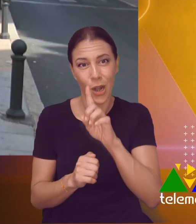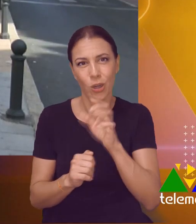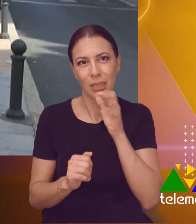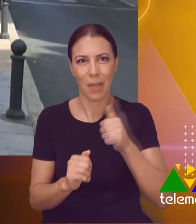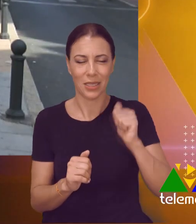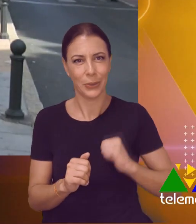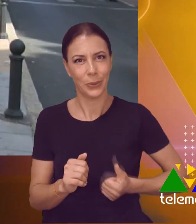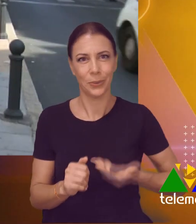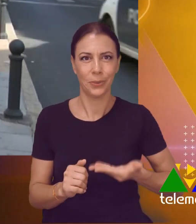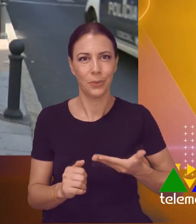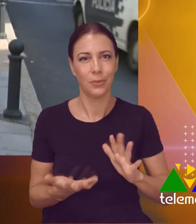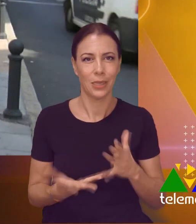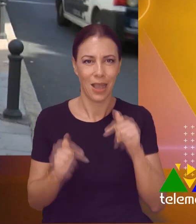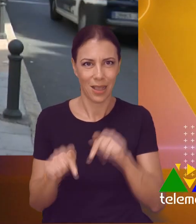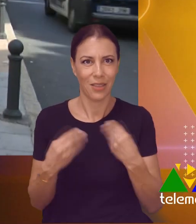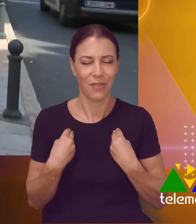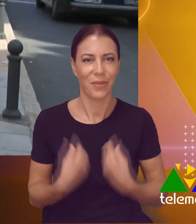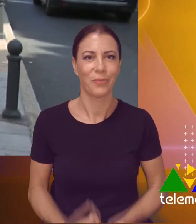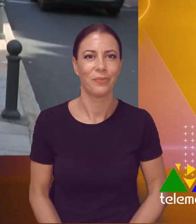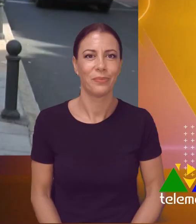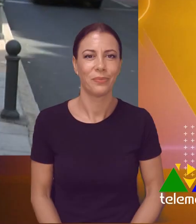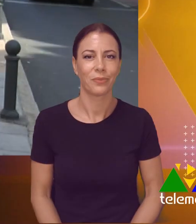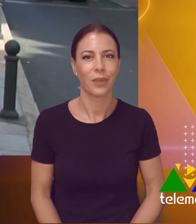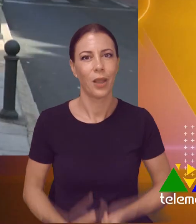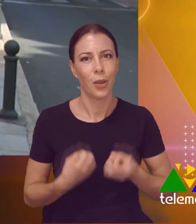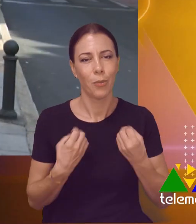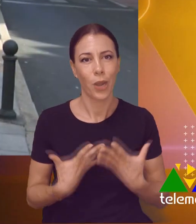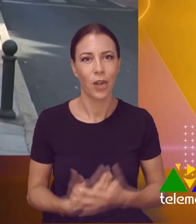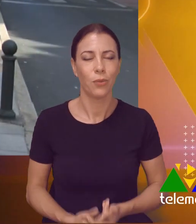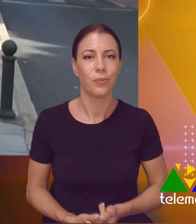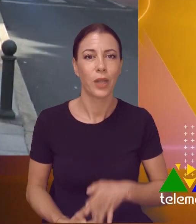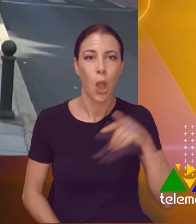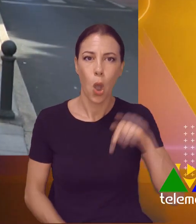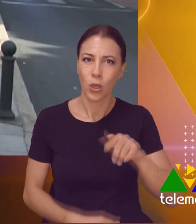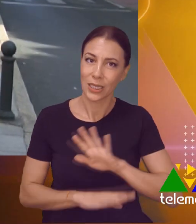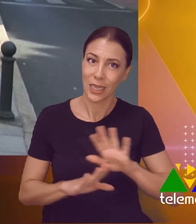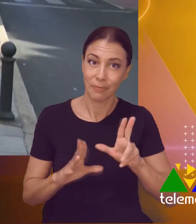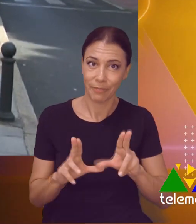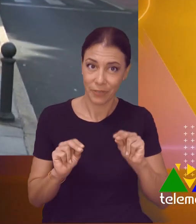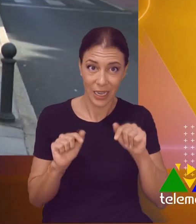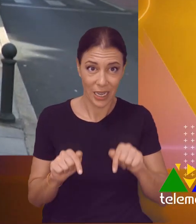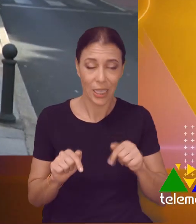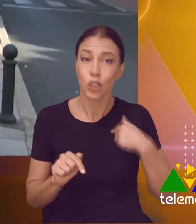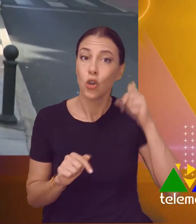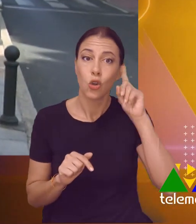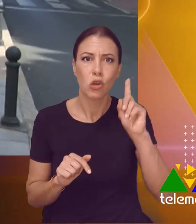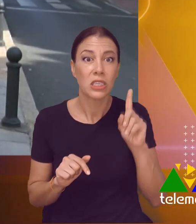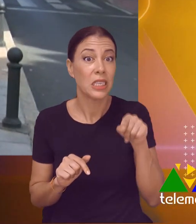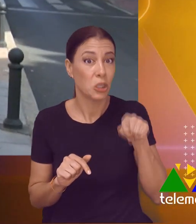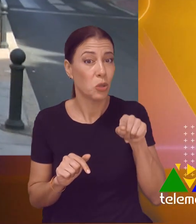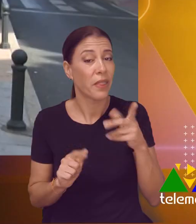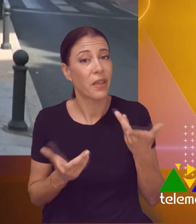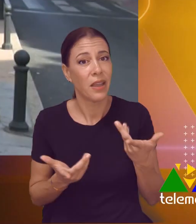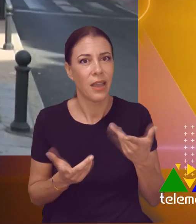de la Esparraguera. Bueno, pues hoy lo vamos a dejar aquí. Yo no sé si ustedes han quedado con ganas de más,